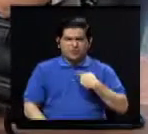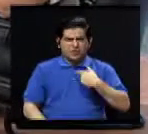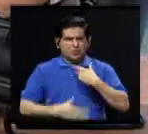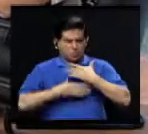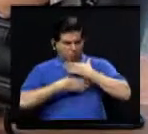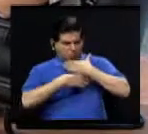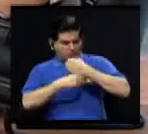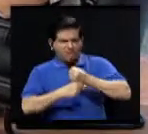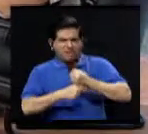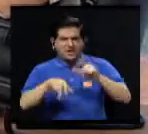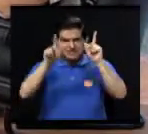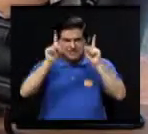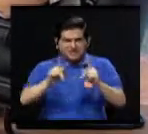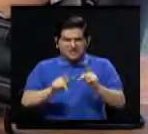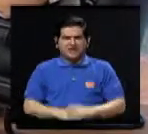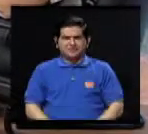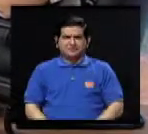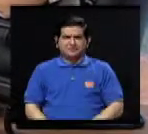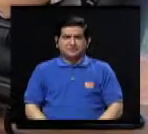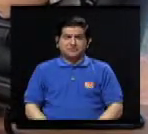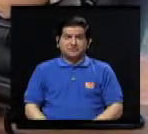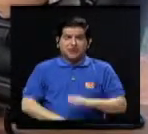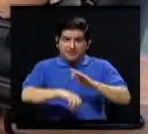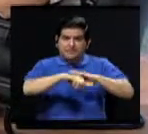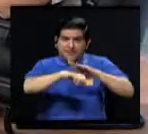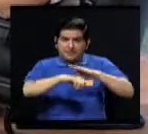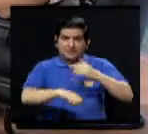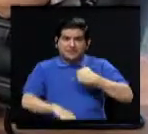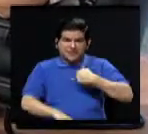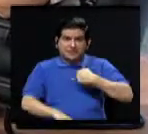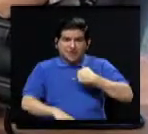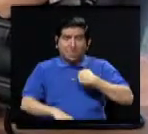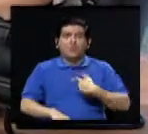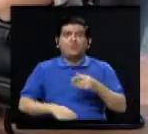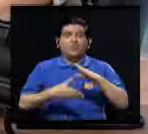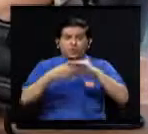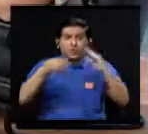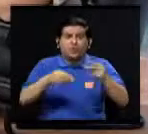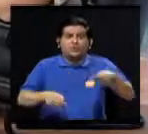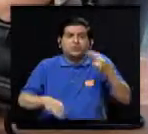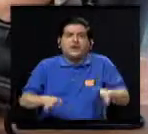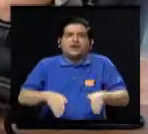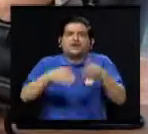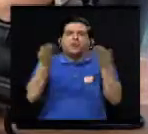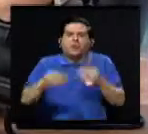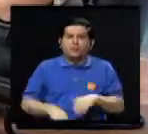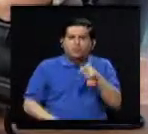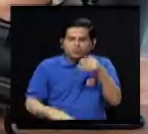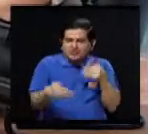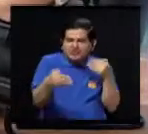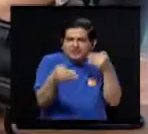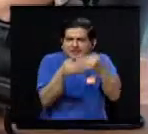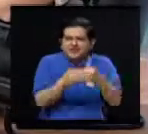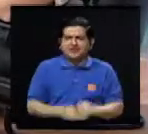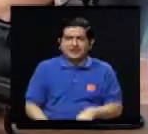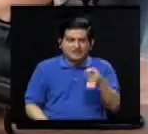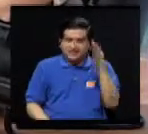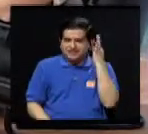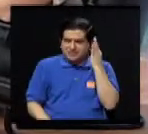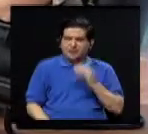uno la confianza de una persona para que confíe precisamente en uno, para que uno pueda contar su historia? ¿Cómo se acercaron ustedes, por ejemplo, a doña